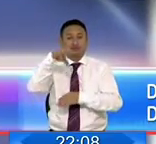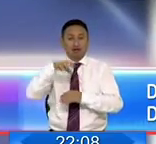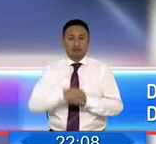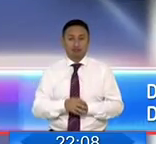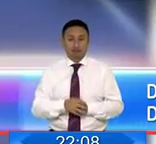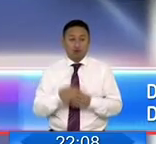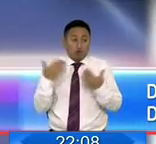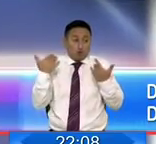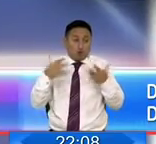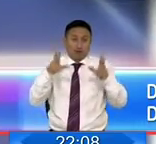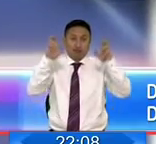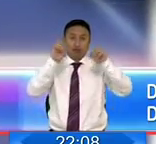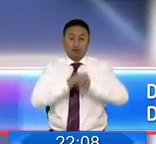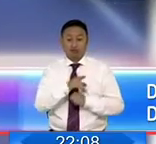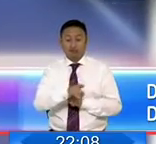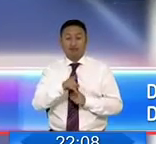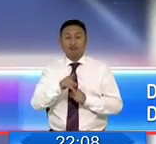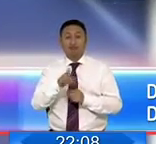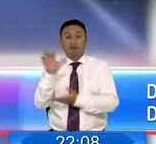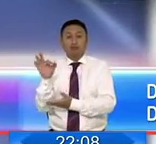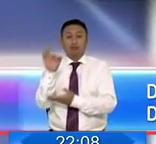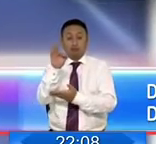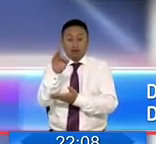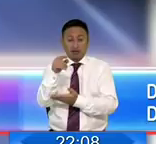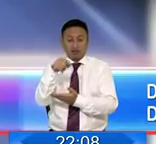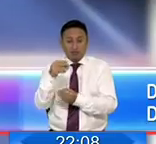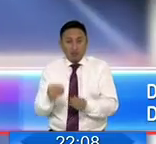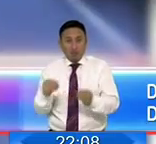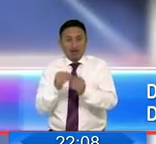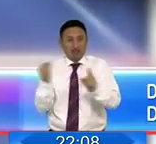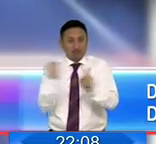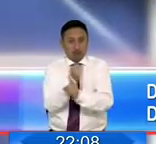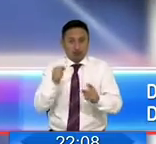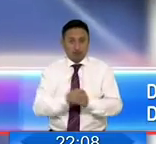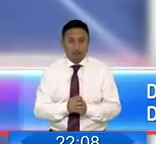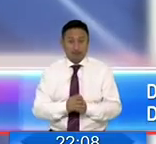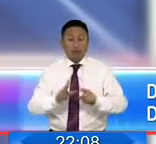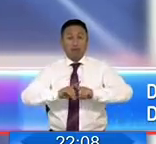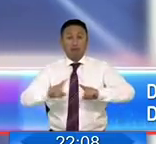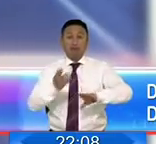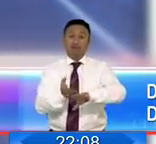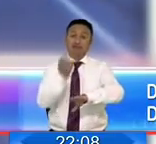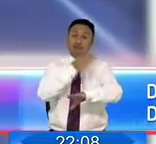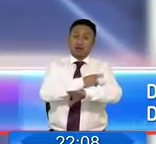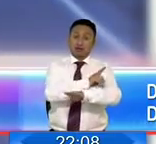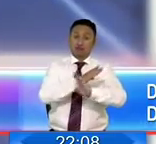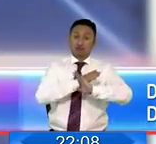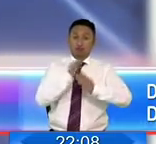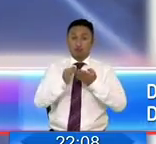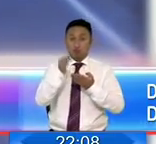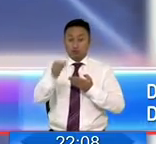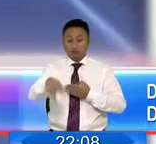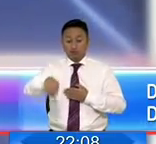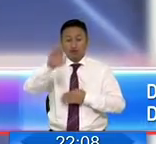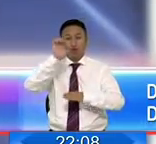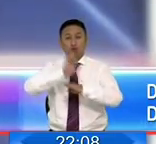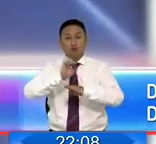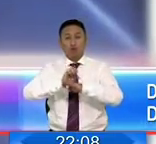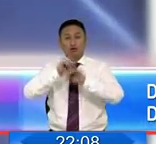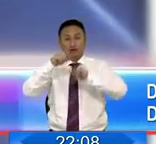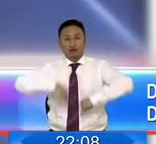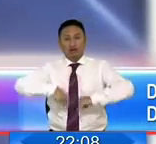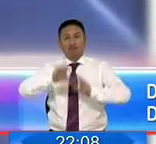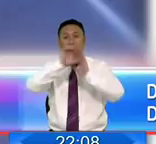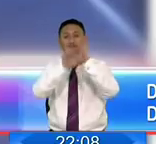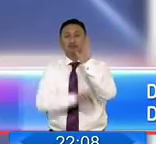cualquier contexto representan una incitación a la violencia. Pero antes de esto, la Defensoría del Pueblo además recuerda que el Ecuador es un Estado constitucional